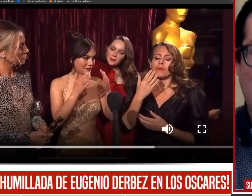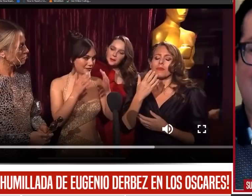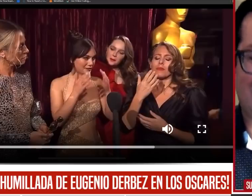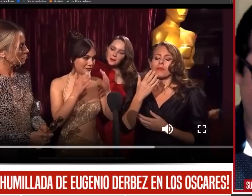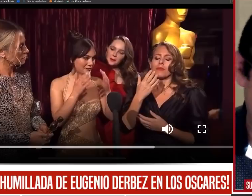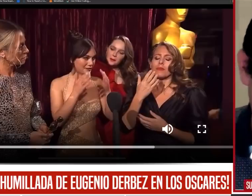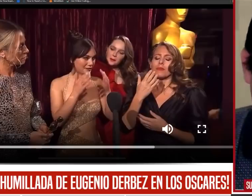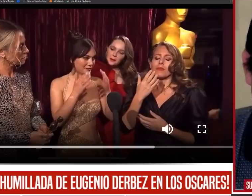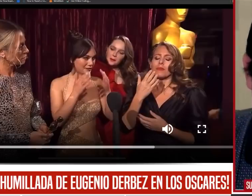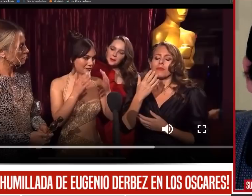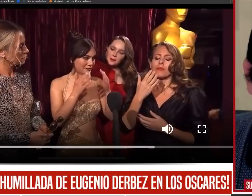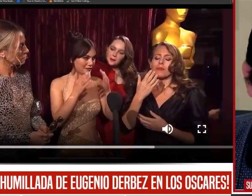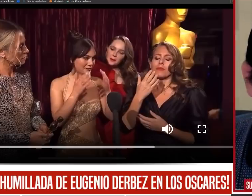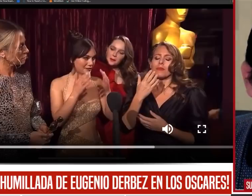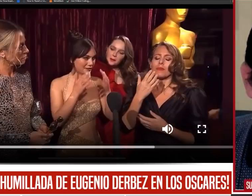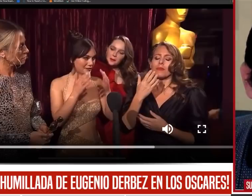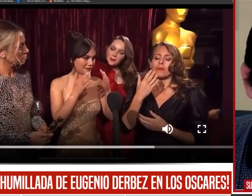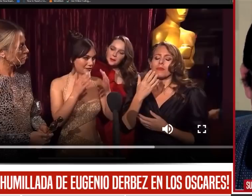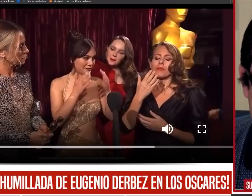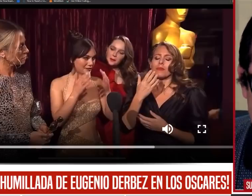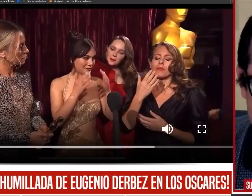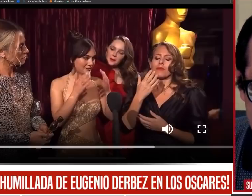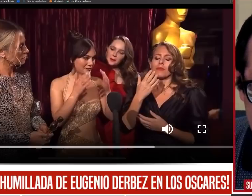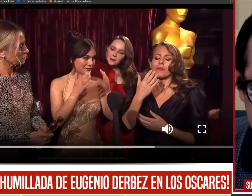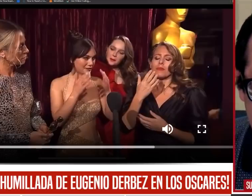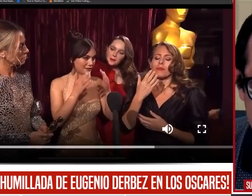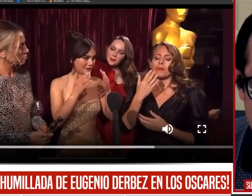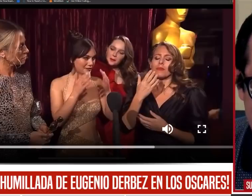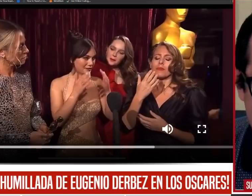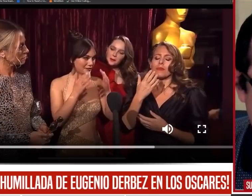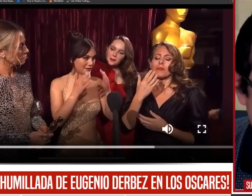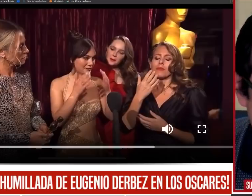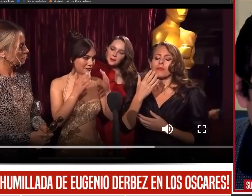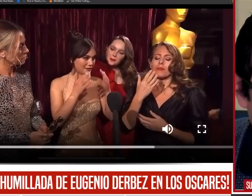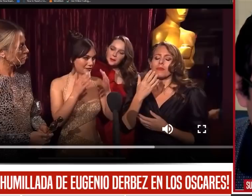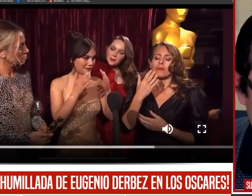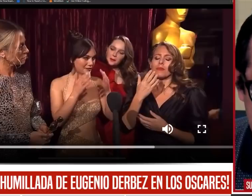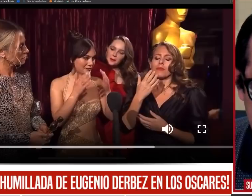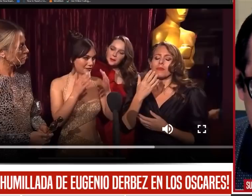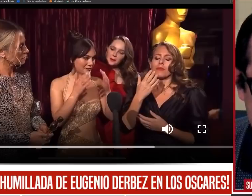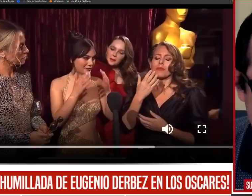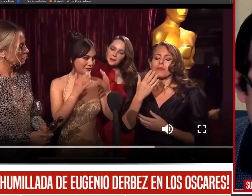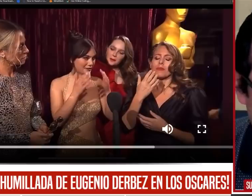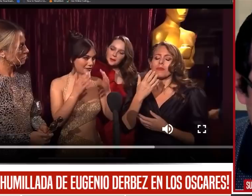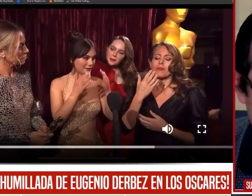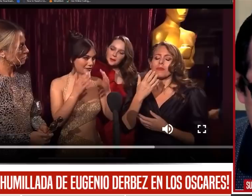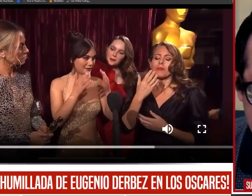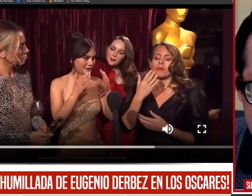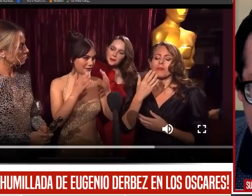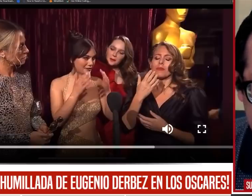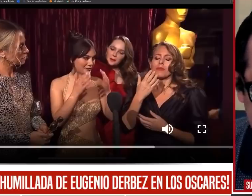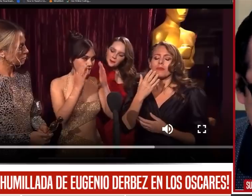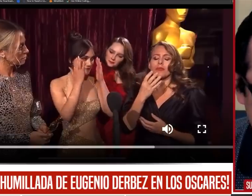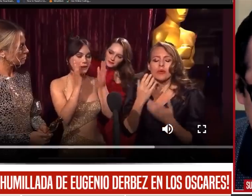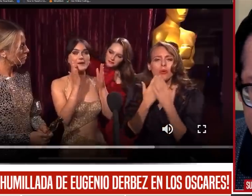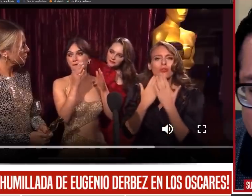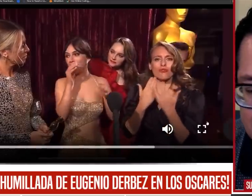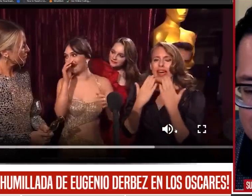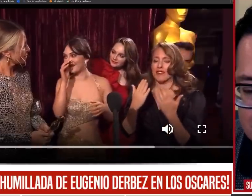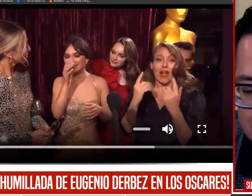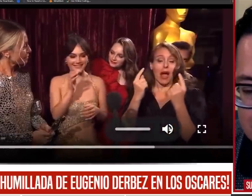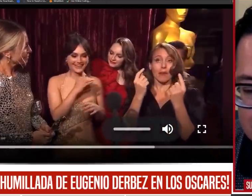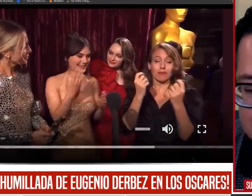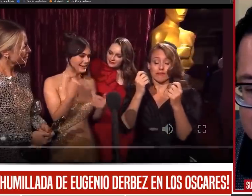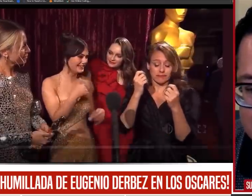de revés no de parte del reparto y del elenco y de los directores vamos a ver